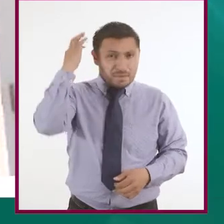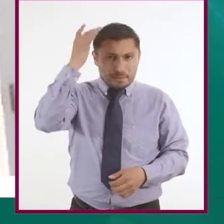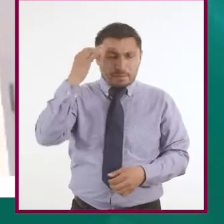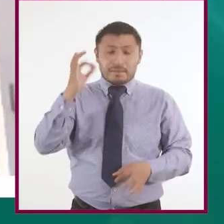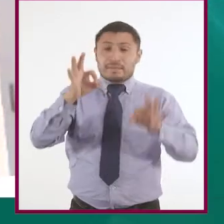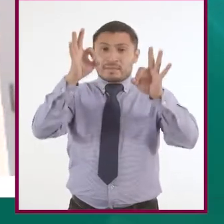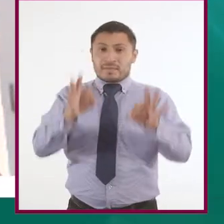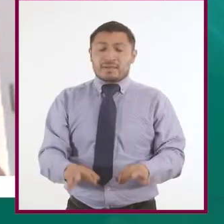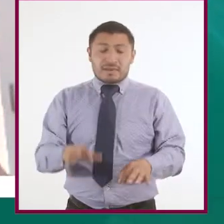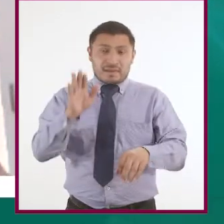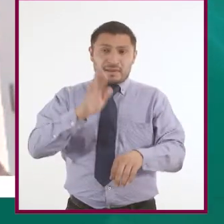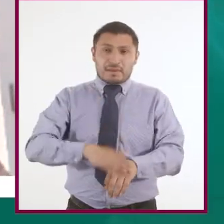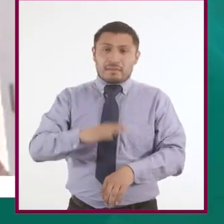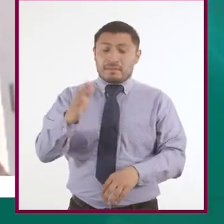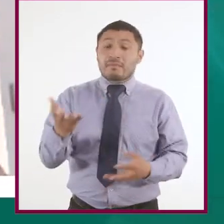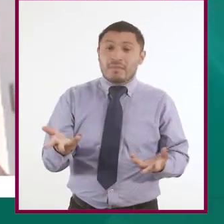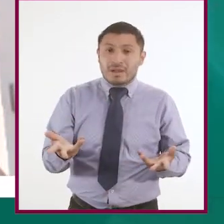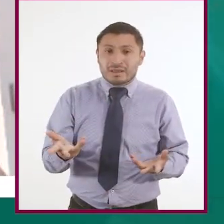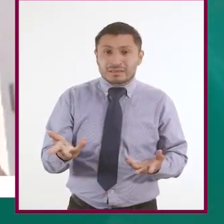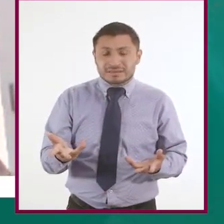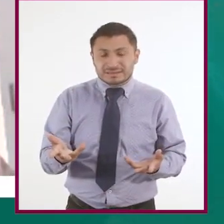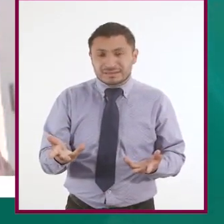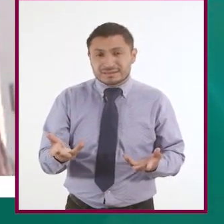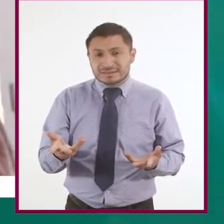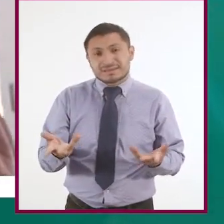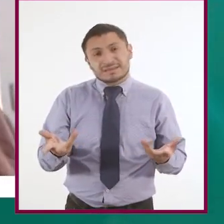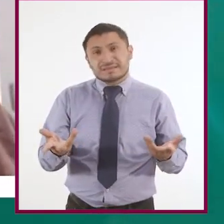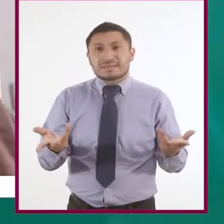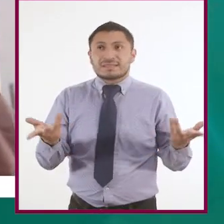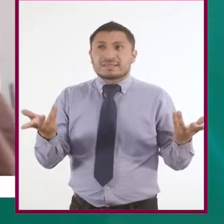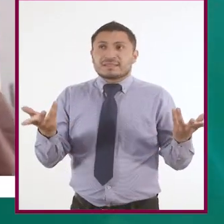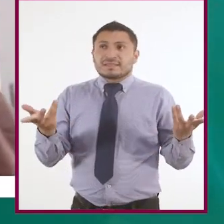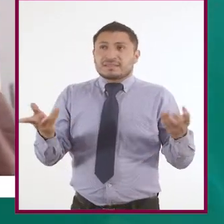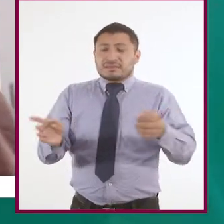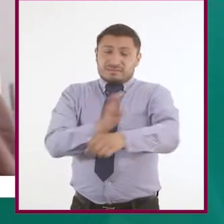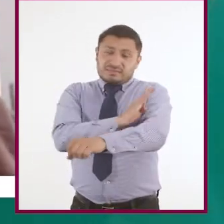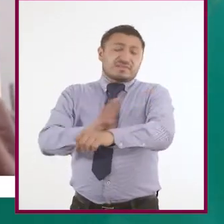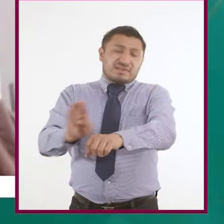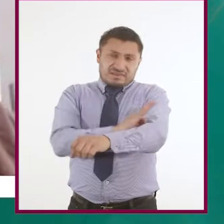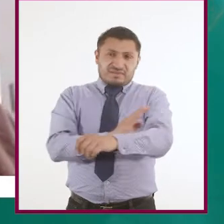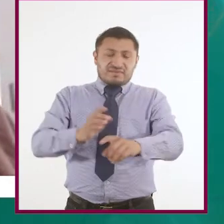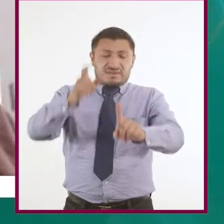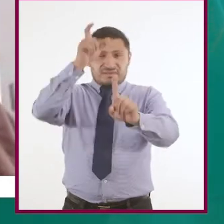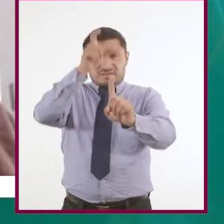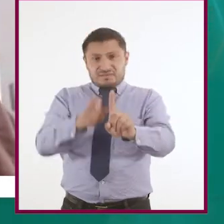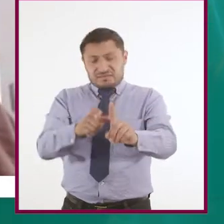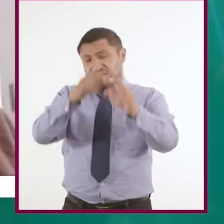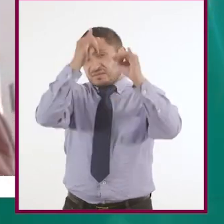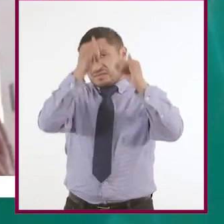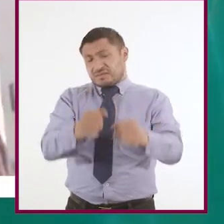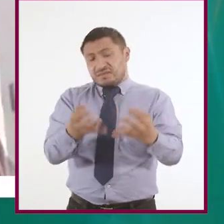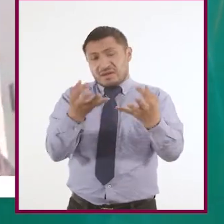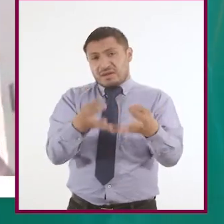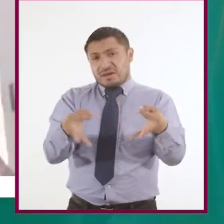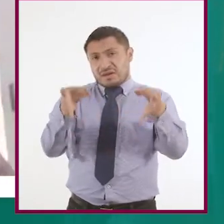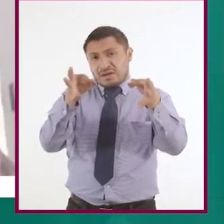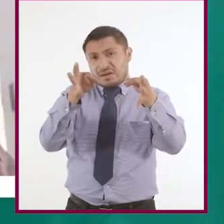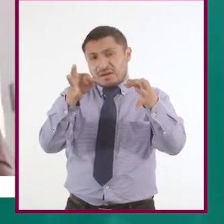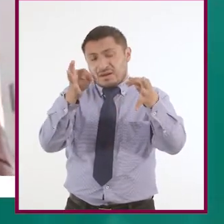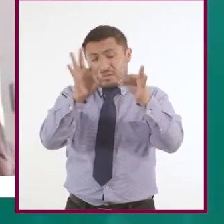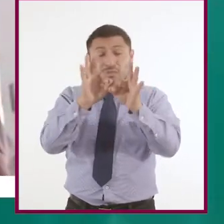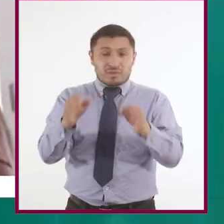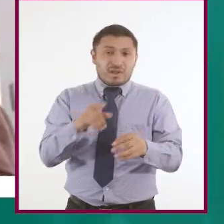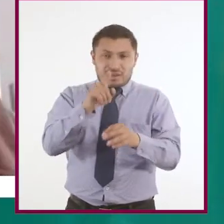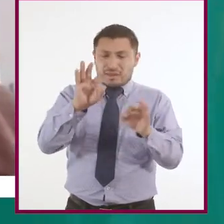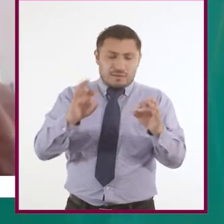más auténticas y más coherentes con nuestra propia forma de ser y nuestro estilo de vida.